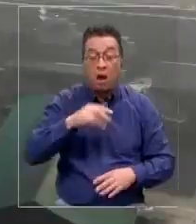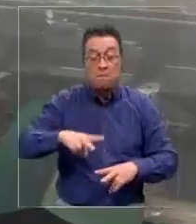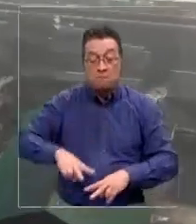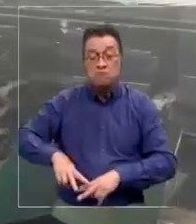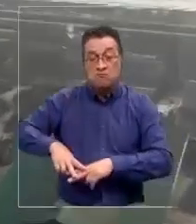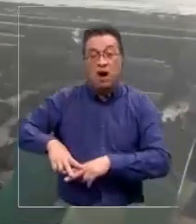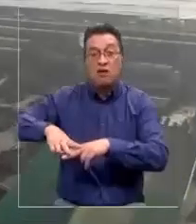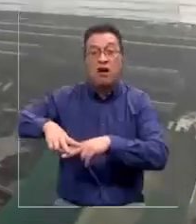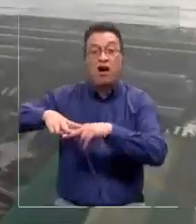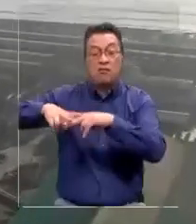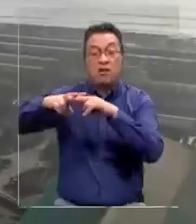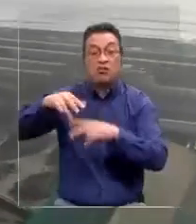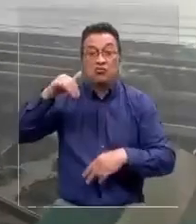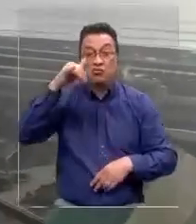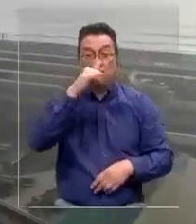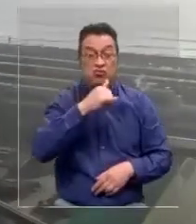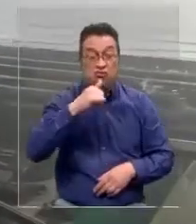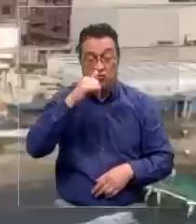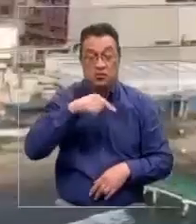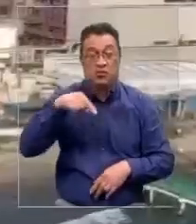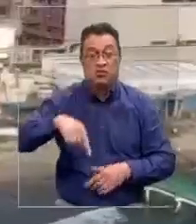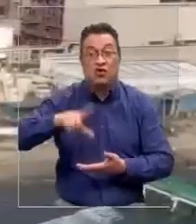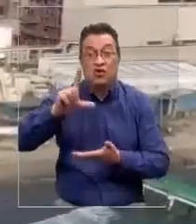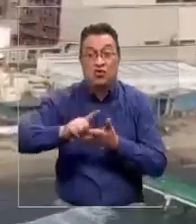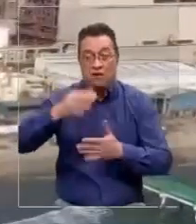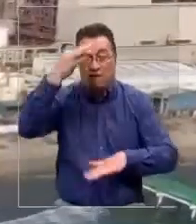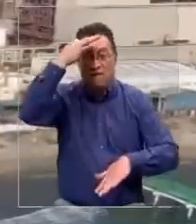más contaminación en estos lugares,